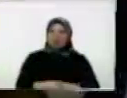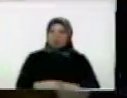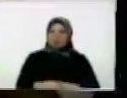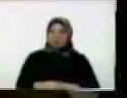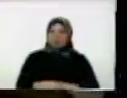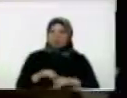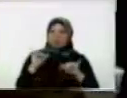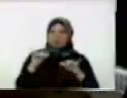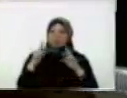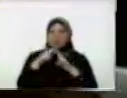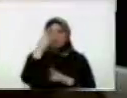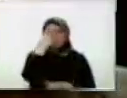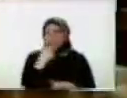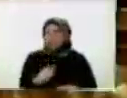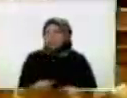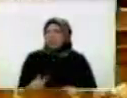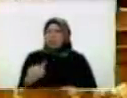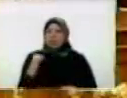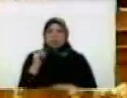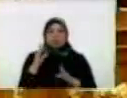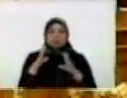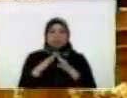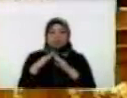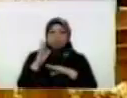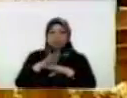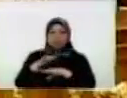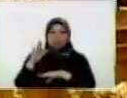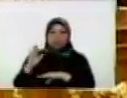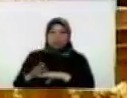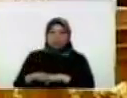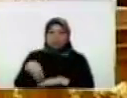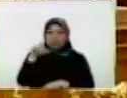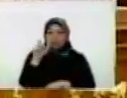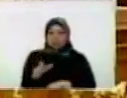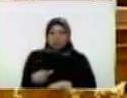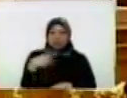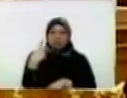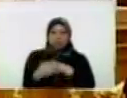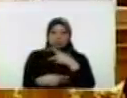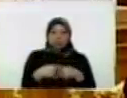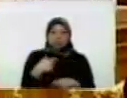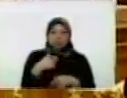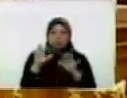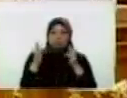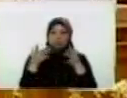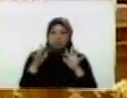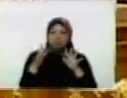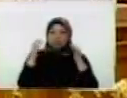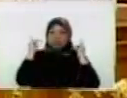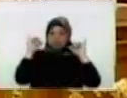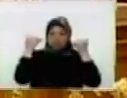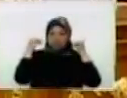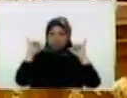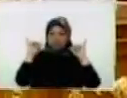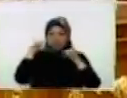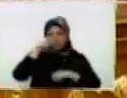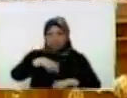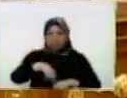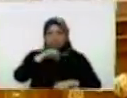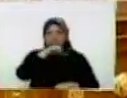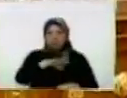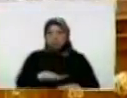pido con humildad, queridos hermanos y hermanas, que aprobemos este acuerdo constituyente que celebra este hecho